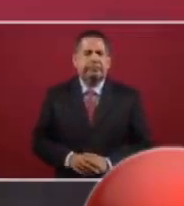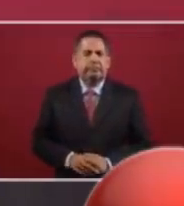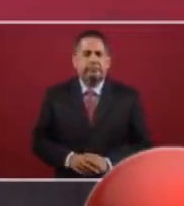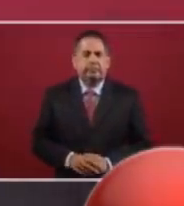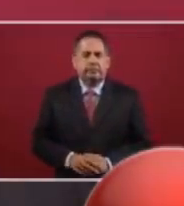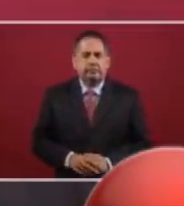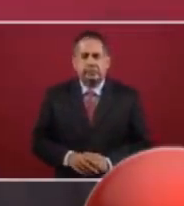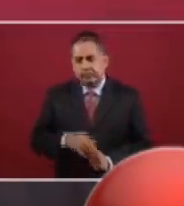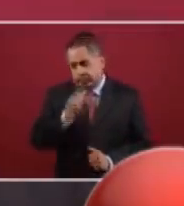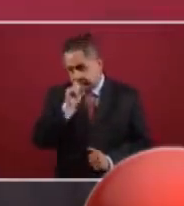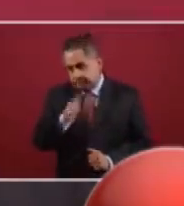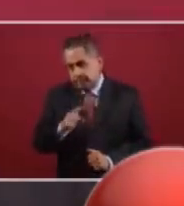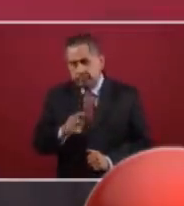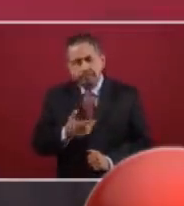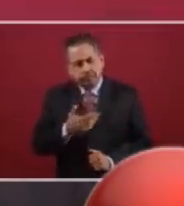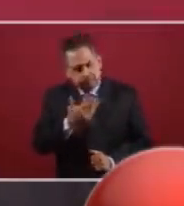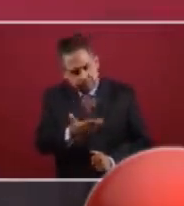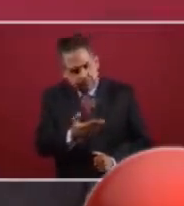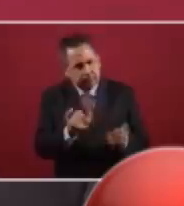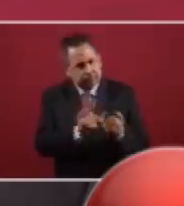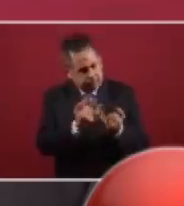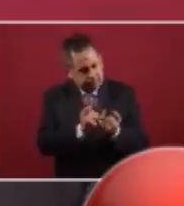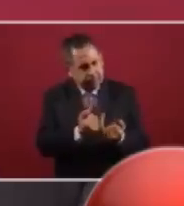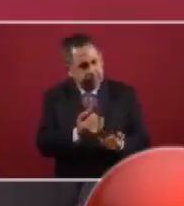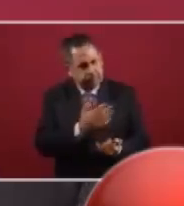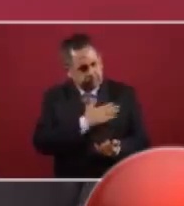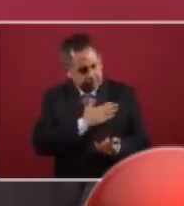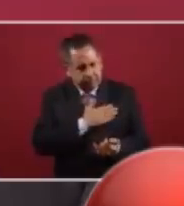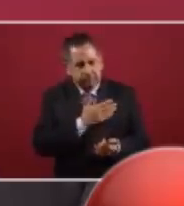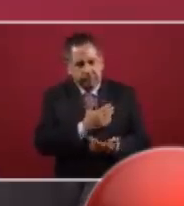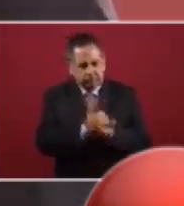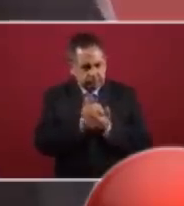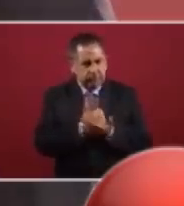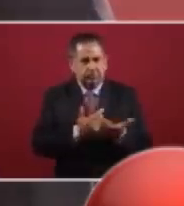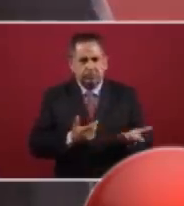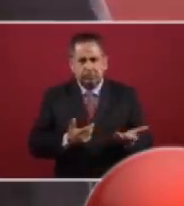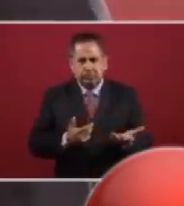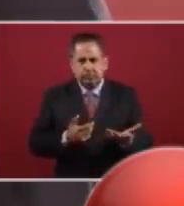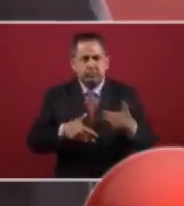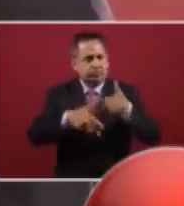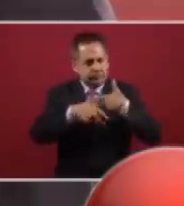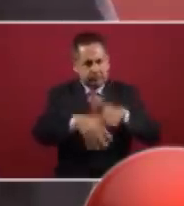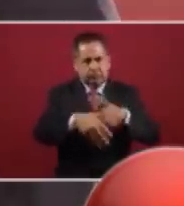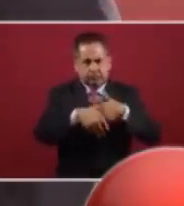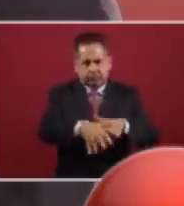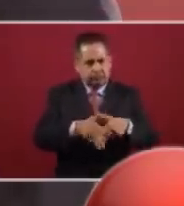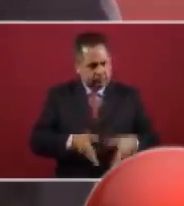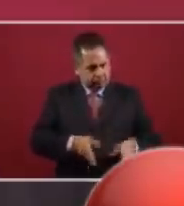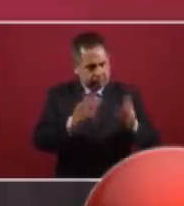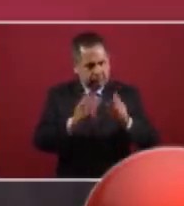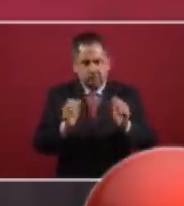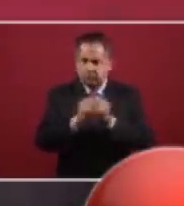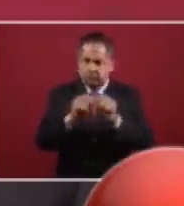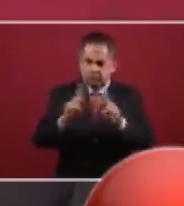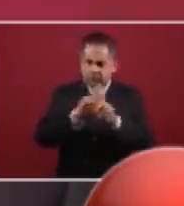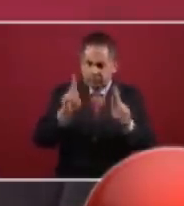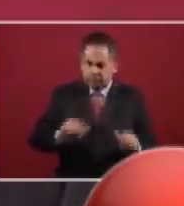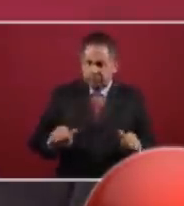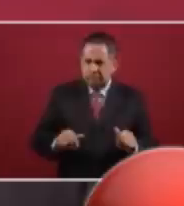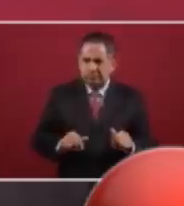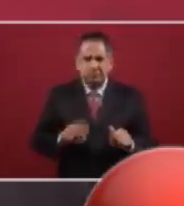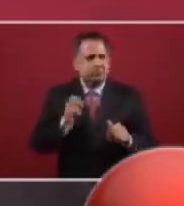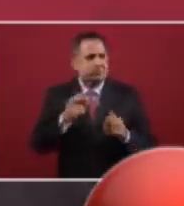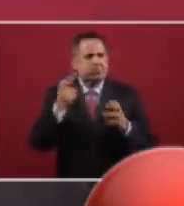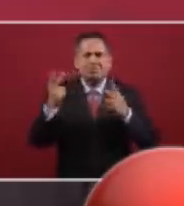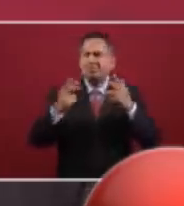Por lo mismo, pedimos que nos ayuden y que la manifestación sea pacífica, que no se